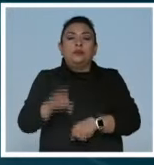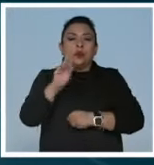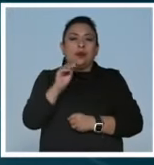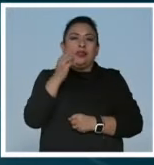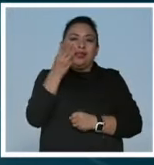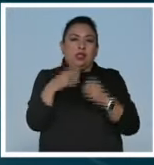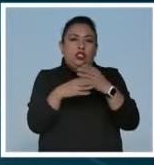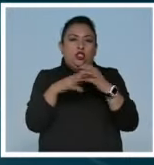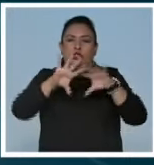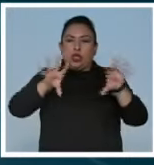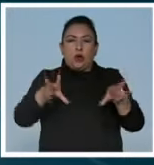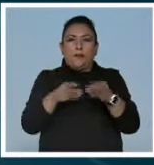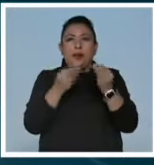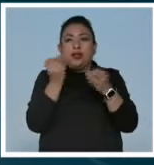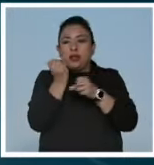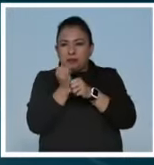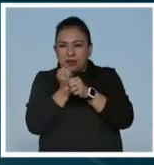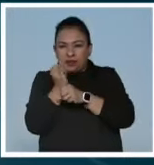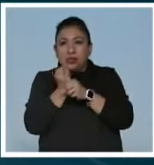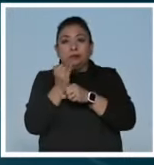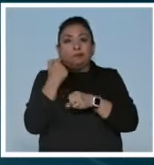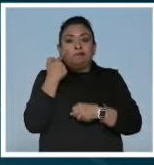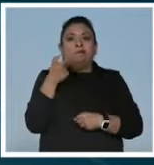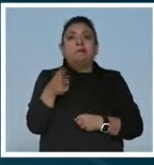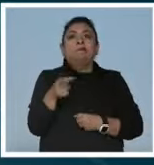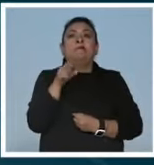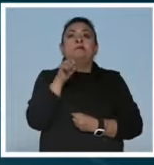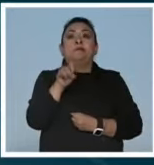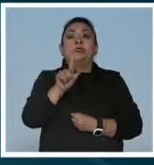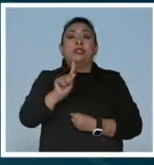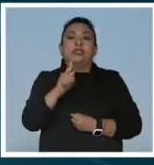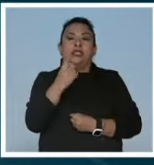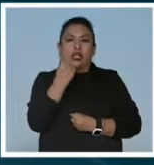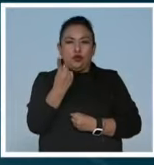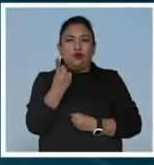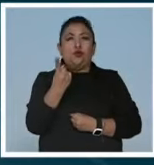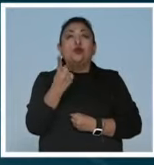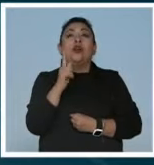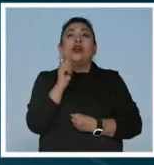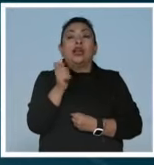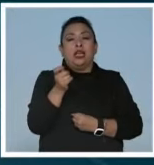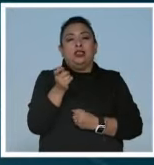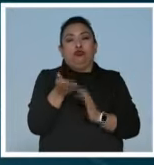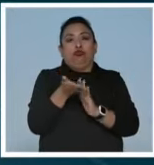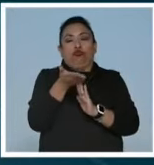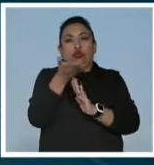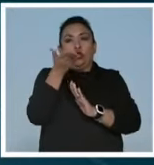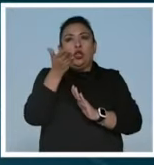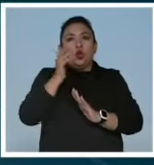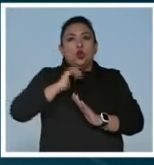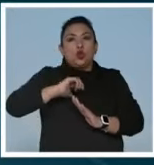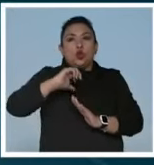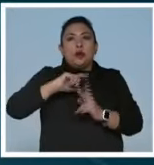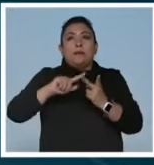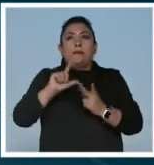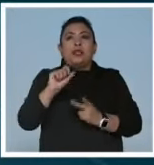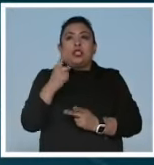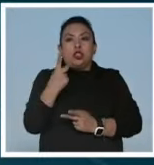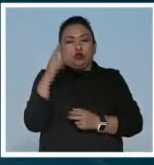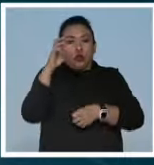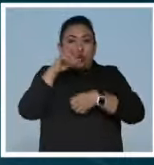93 objetos en total. Los estudios realizados revelan que 71 piezas del conjunto son monumentos arqueológicos y 22 son